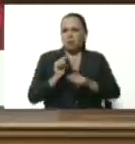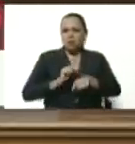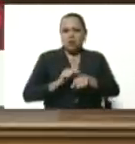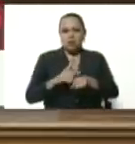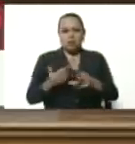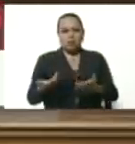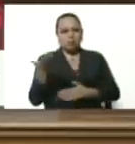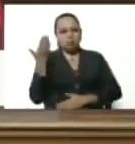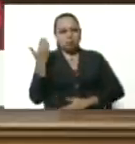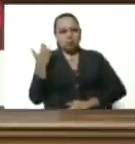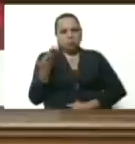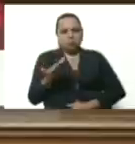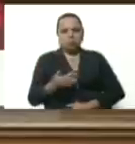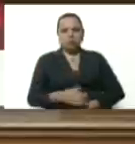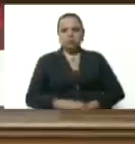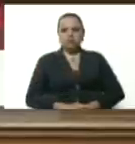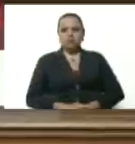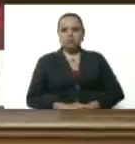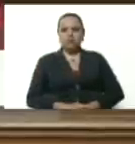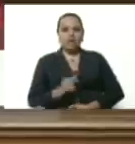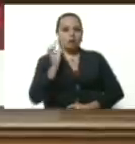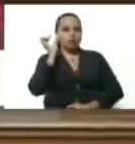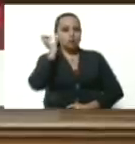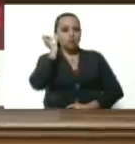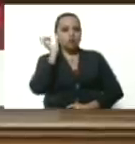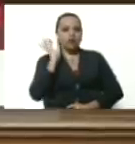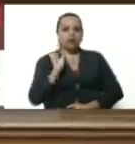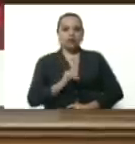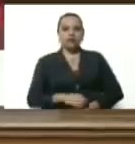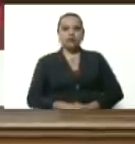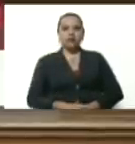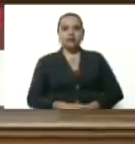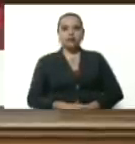Hace muy poco, la señora